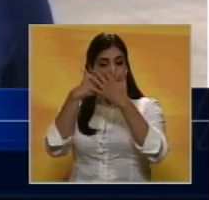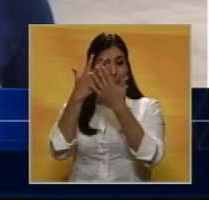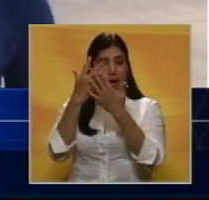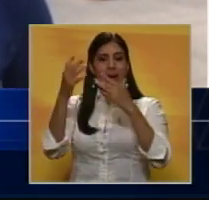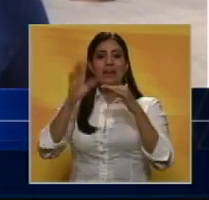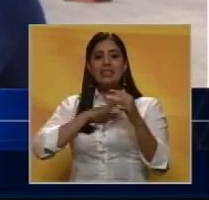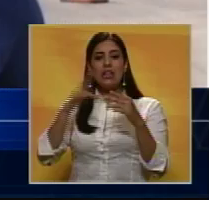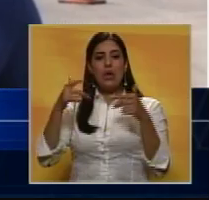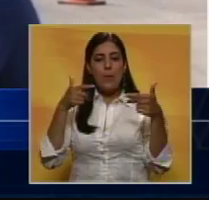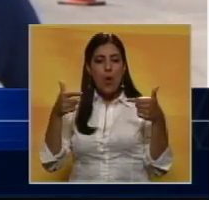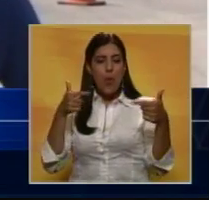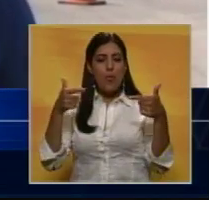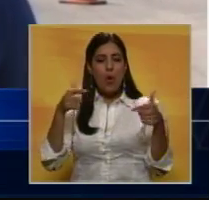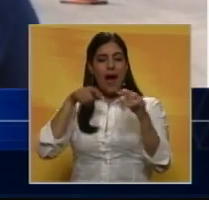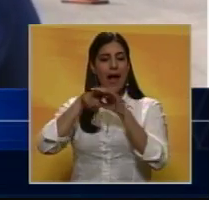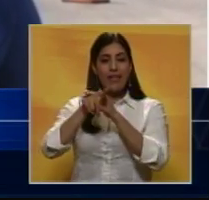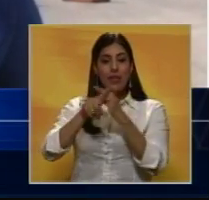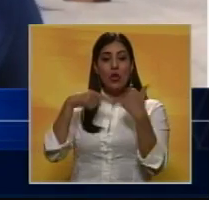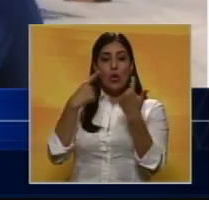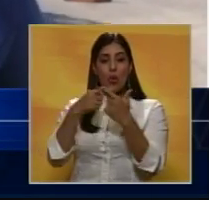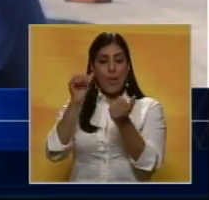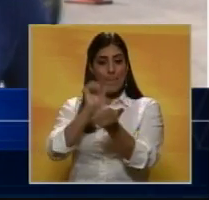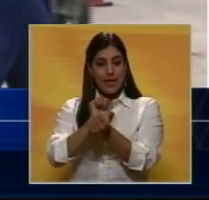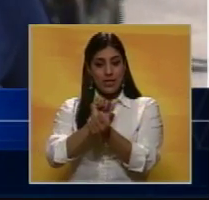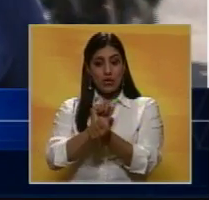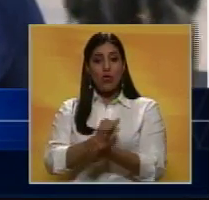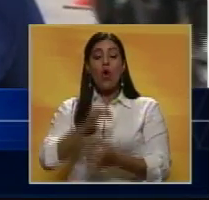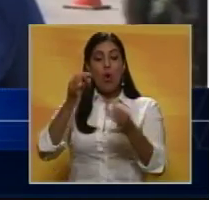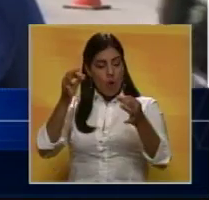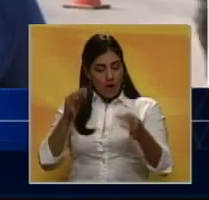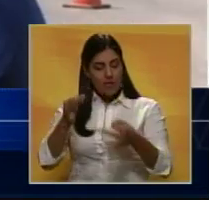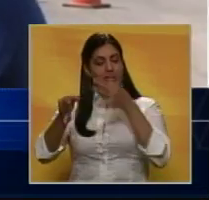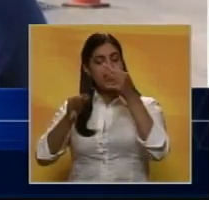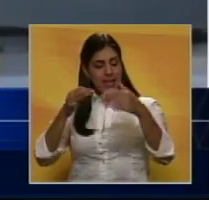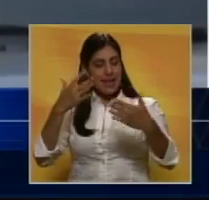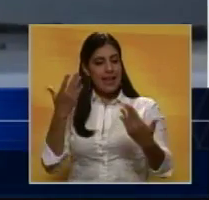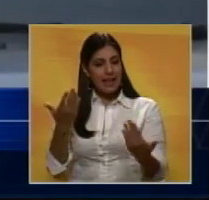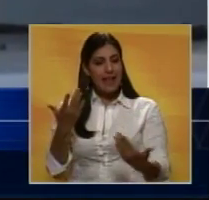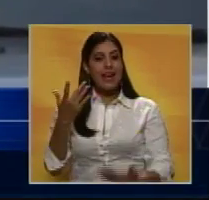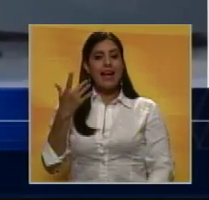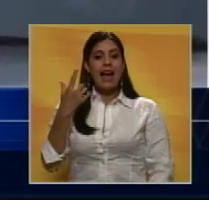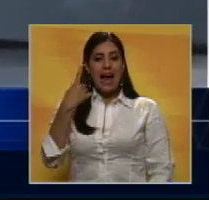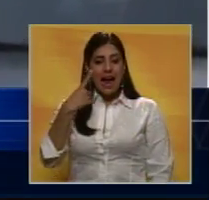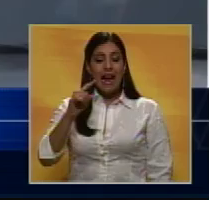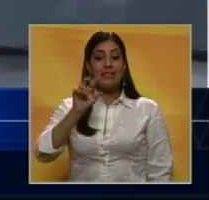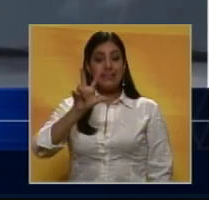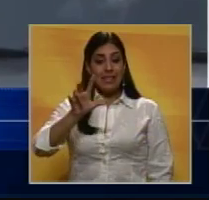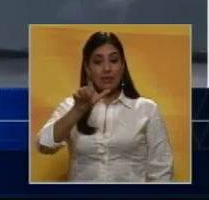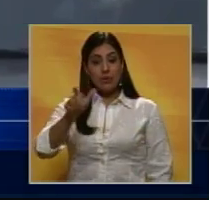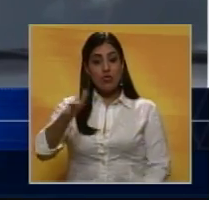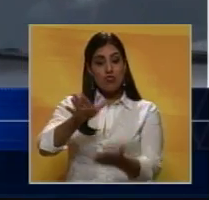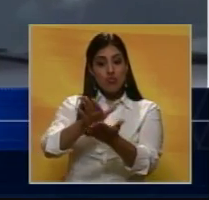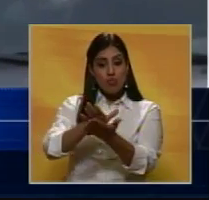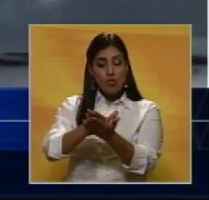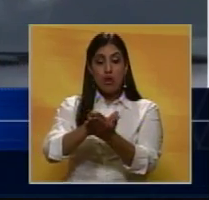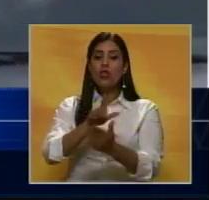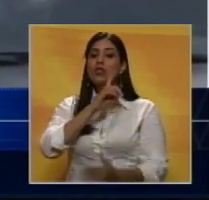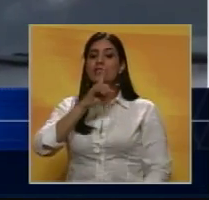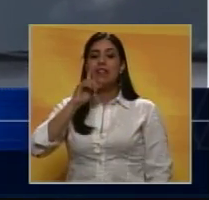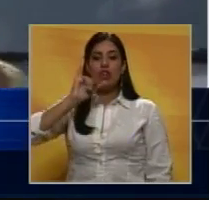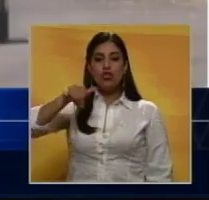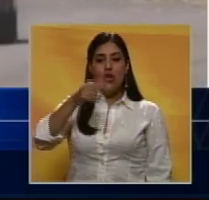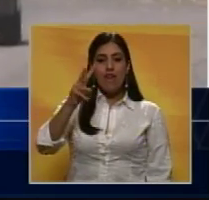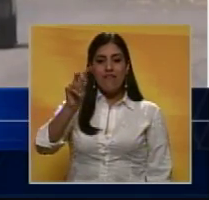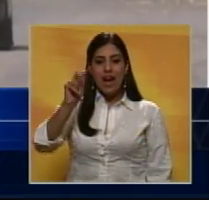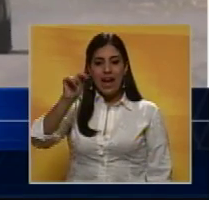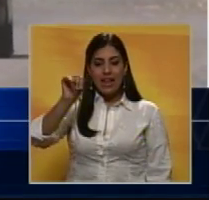está presentando un enfrentamiento entre los reos. Extraoficialmente se pudo conocer que existen 3 muertos, en los cuales fueron identificados como